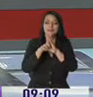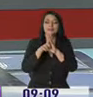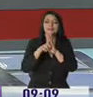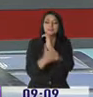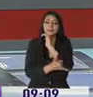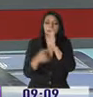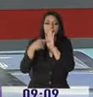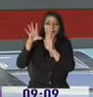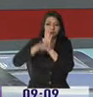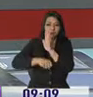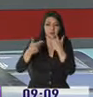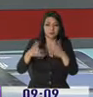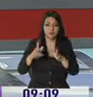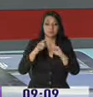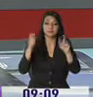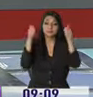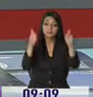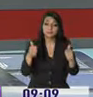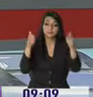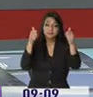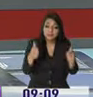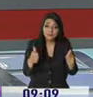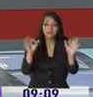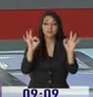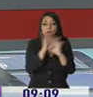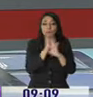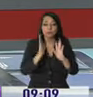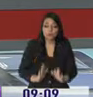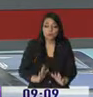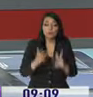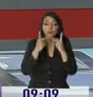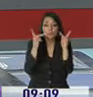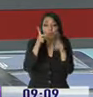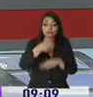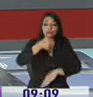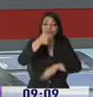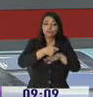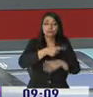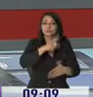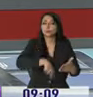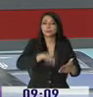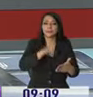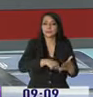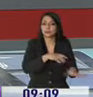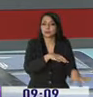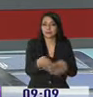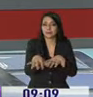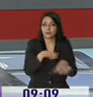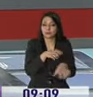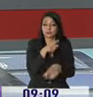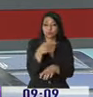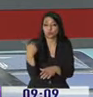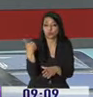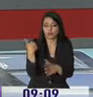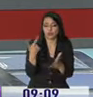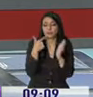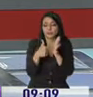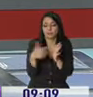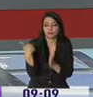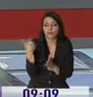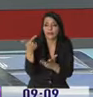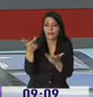que candidatos a dignidades y funcionarios públicos no podrán ejercer funciones si no poseen bienes, o sea, que poseen, si